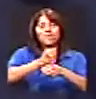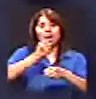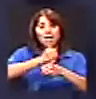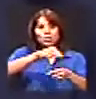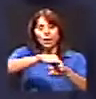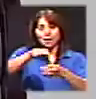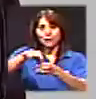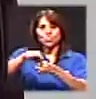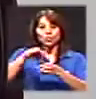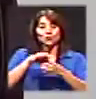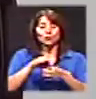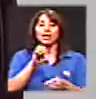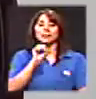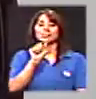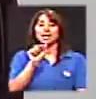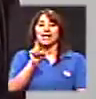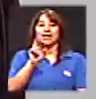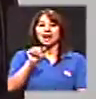Sarapiquí.